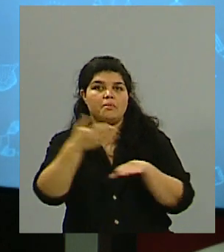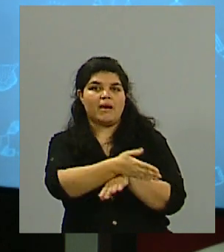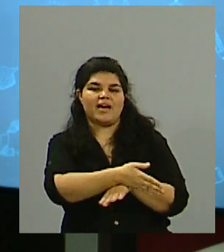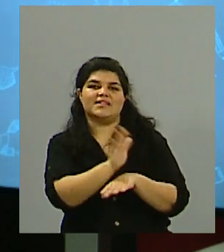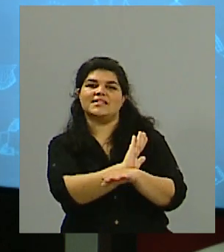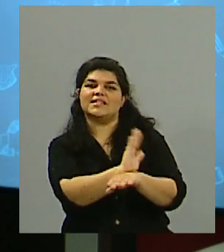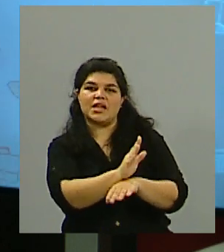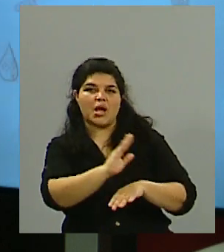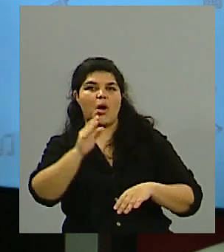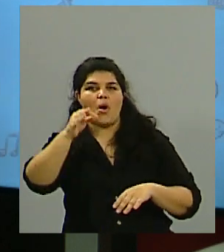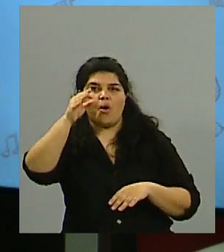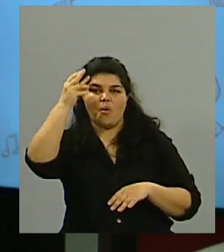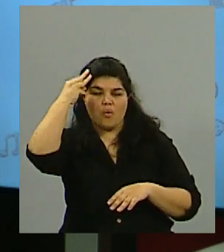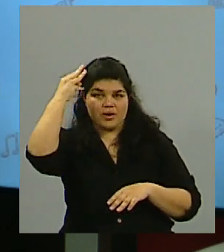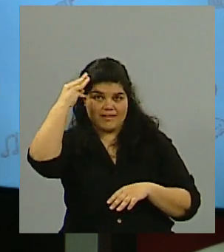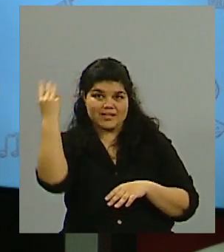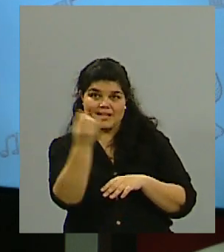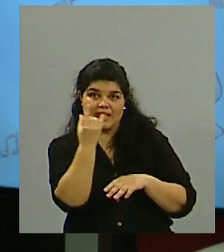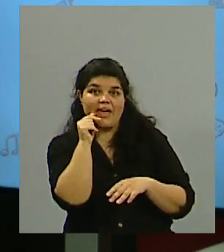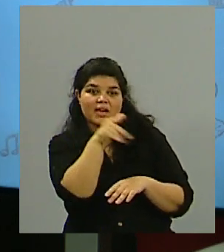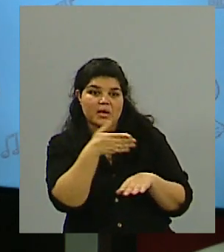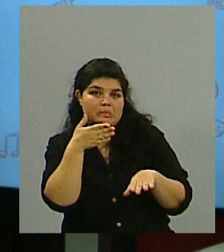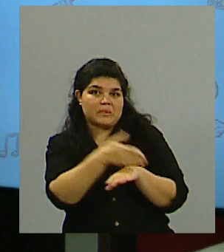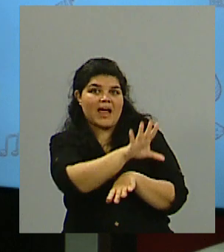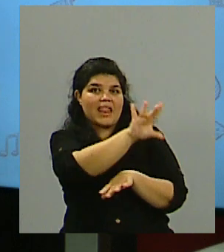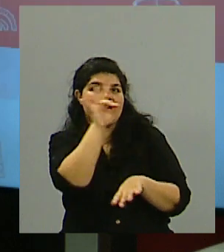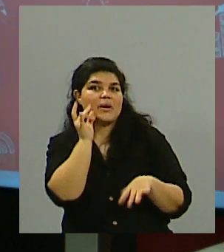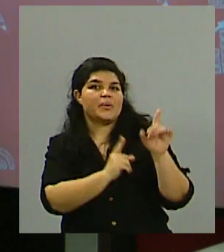allí elegir la película que vos quieras ver. Nos vamos, no hay